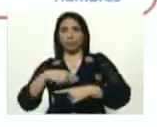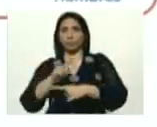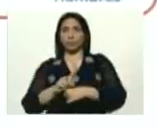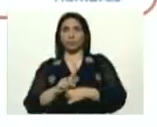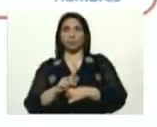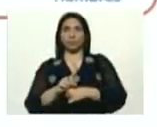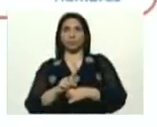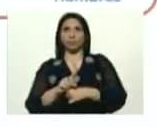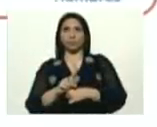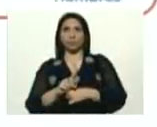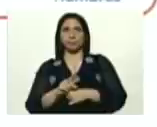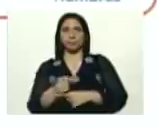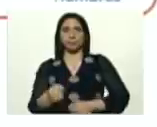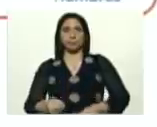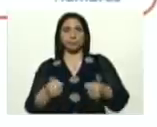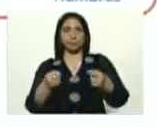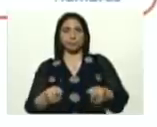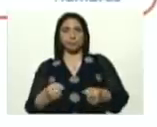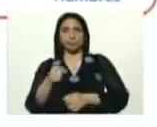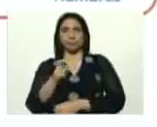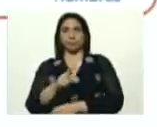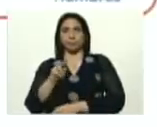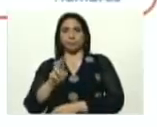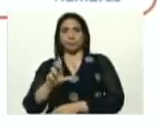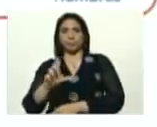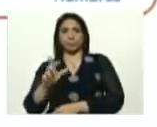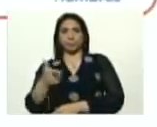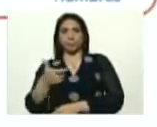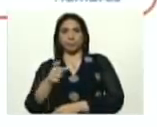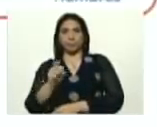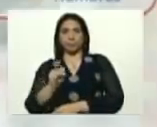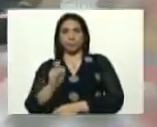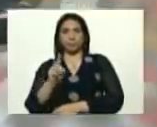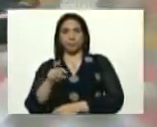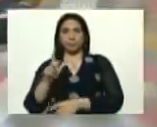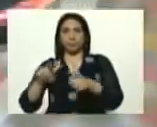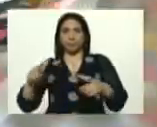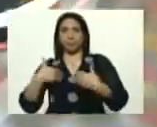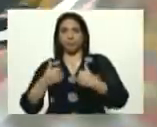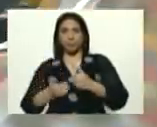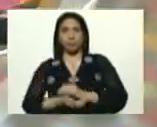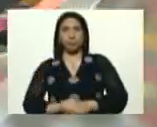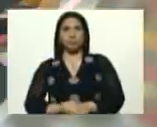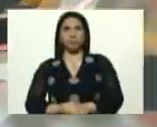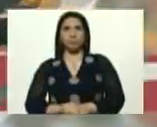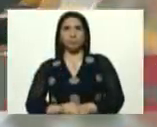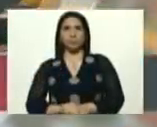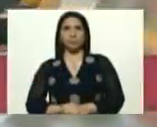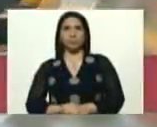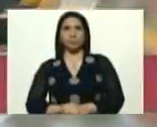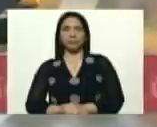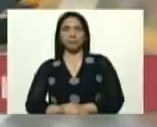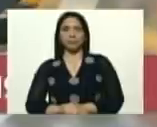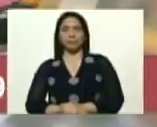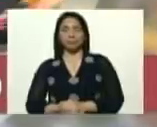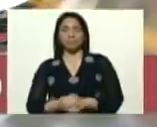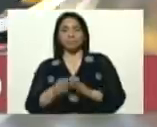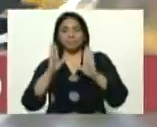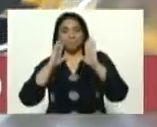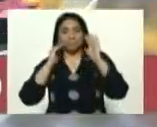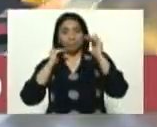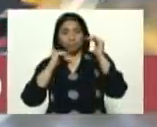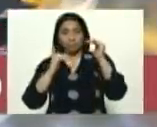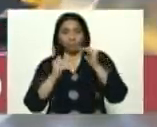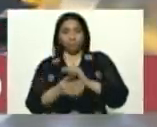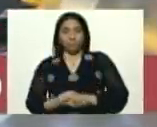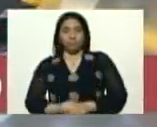principalmente del mercado de las pulgas y personal de salud que ha estado atendiendo